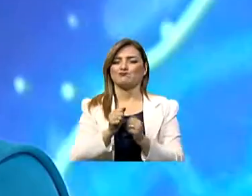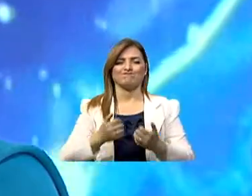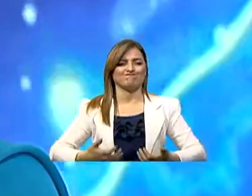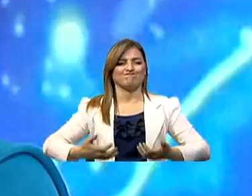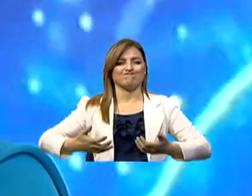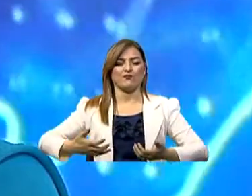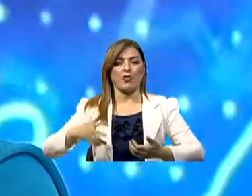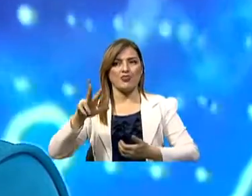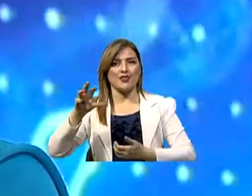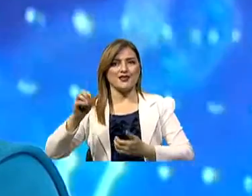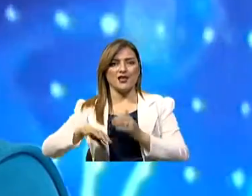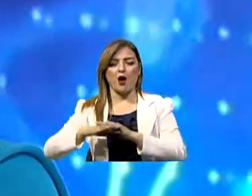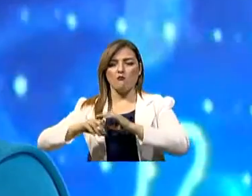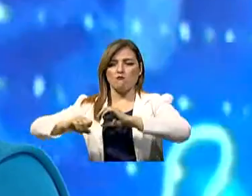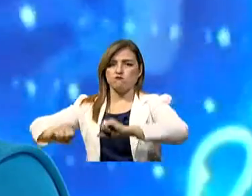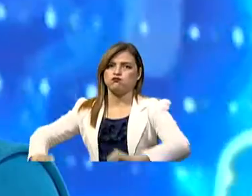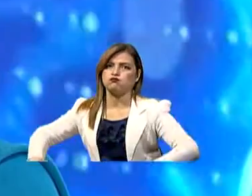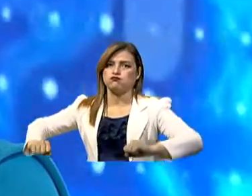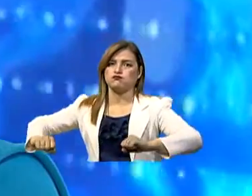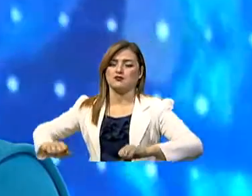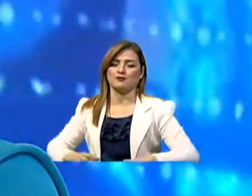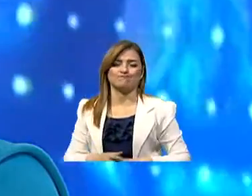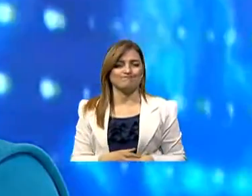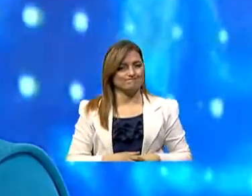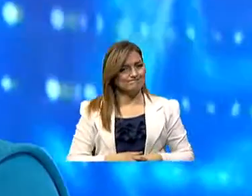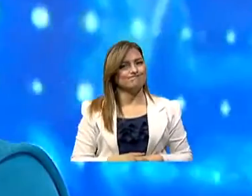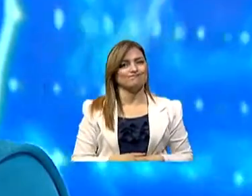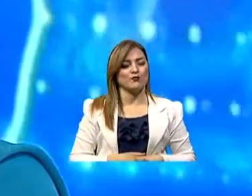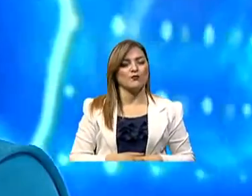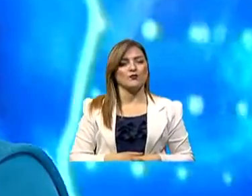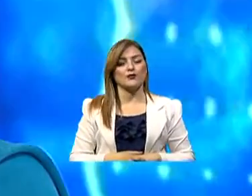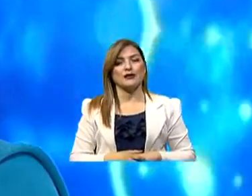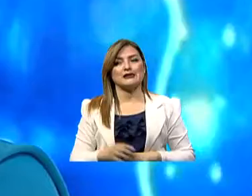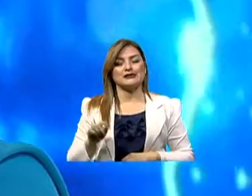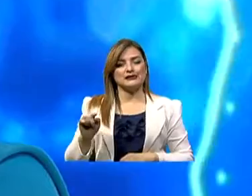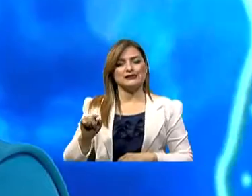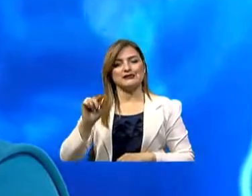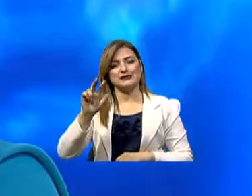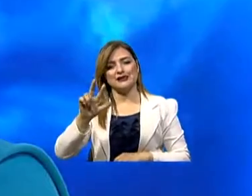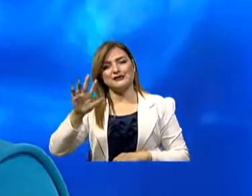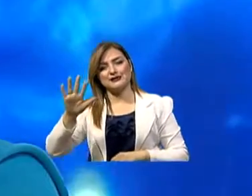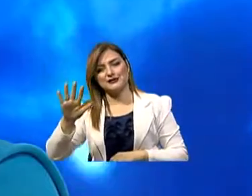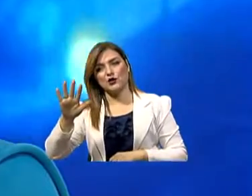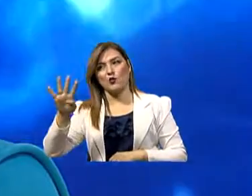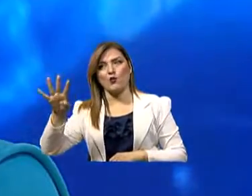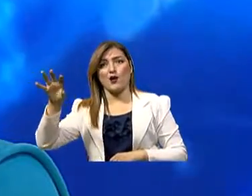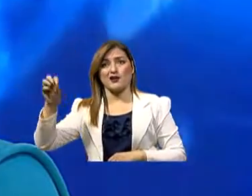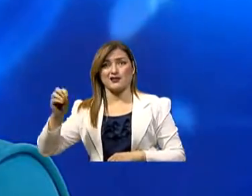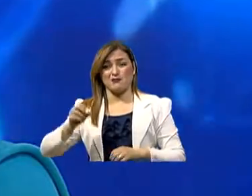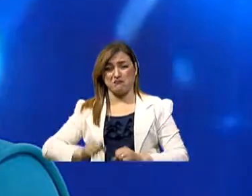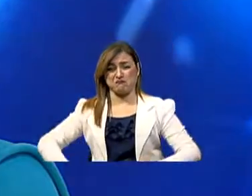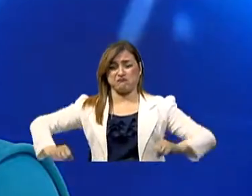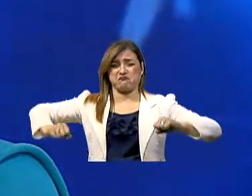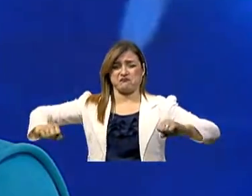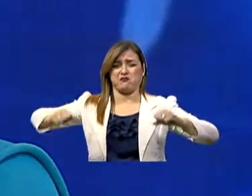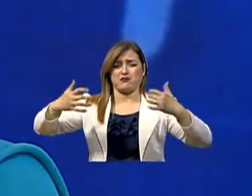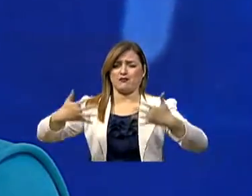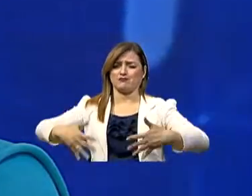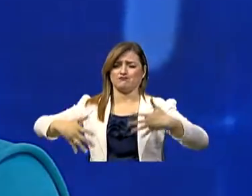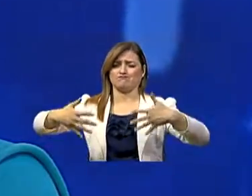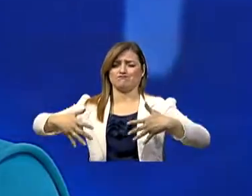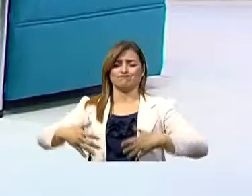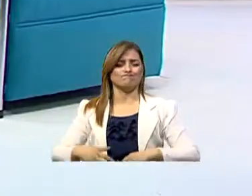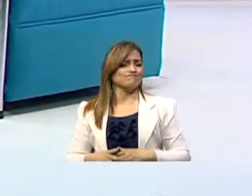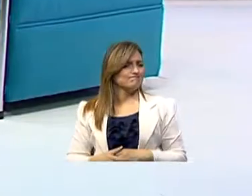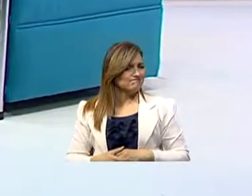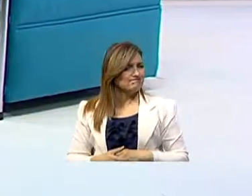es obesidad es una gracia de grado 1 y llegamos a 30 hasta 35 grados 2 y a 40 y es la obesidad mórbida los pacientes que tienen un